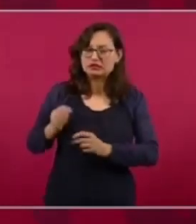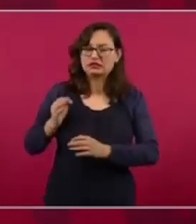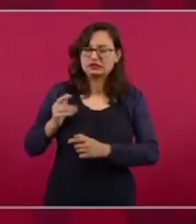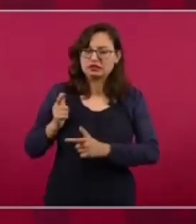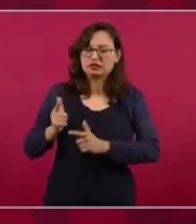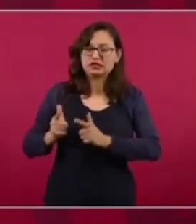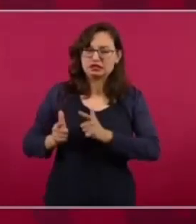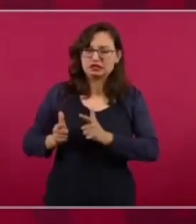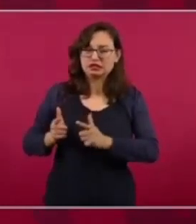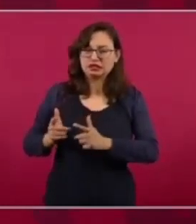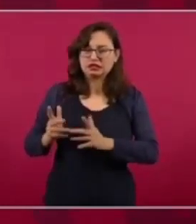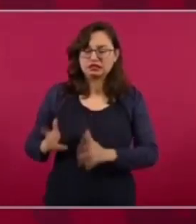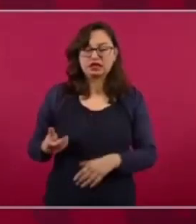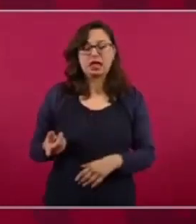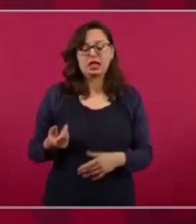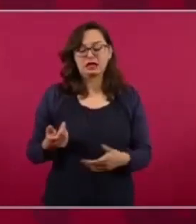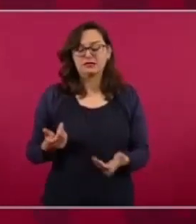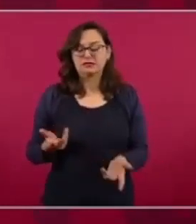Para que no hablen tan rápido.